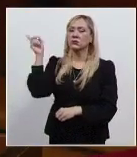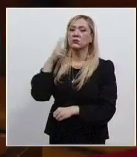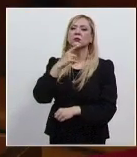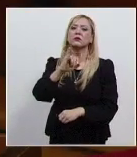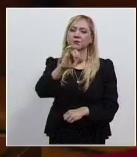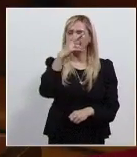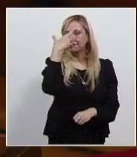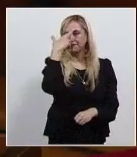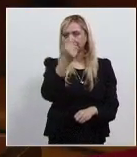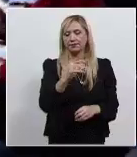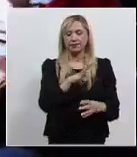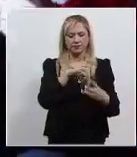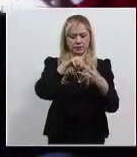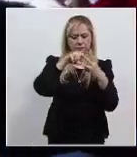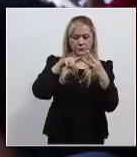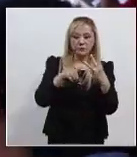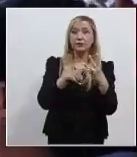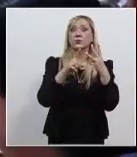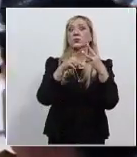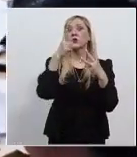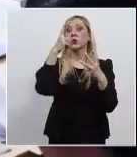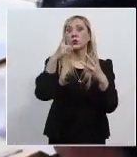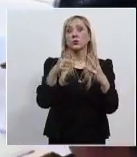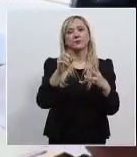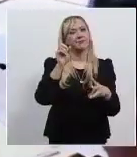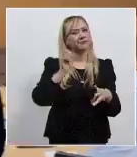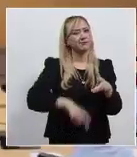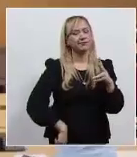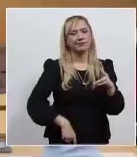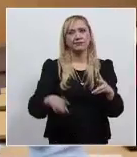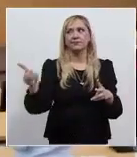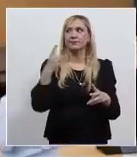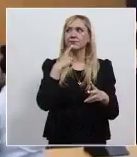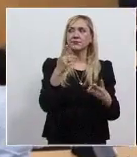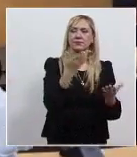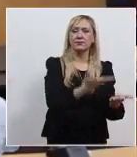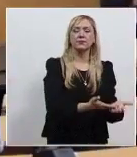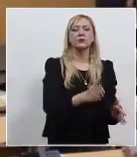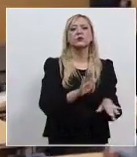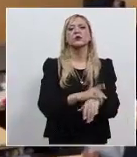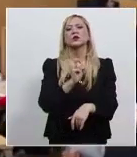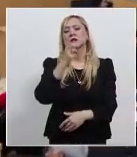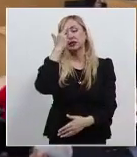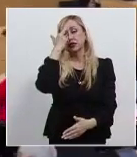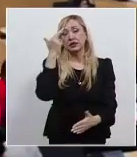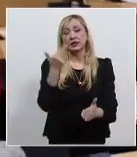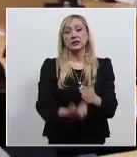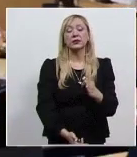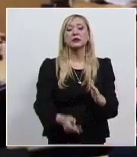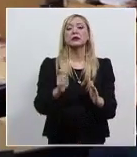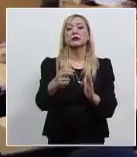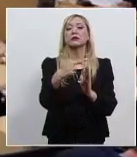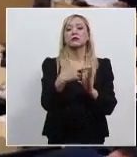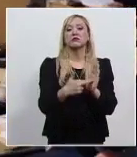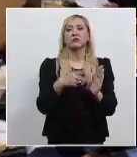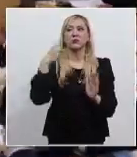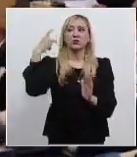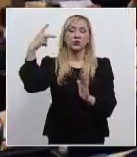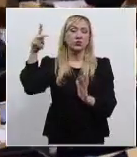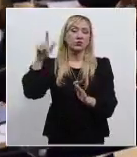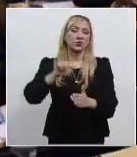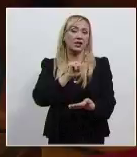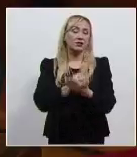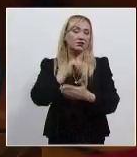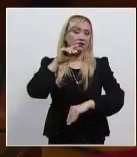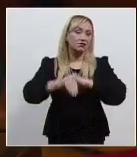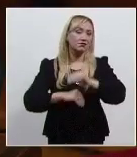fundado uno de los 3 conceptos de invalidez presentados en la demanda relacionado con violaciones al procedimiento legislativo.